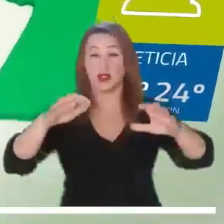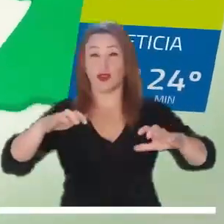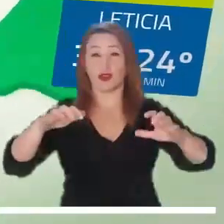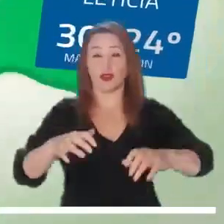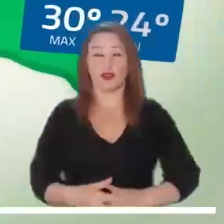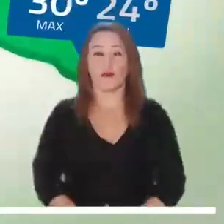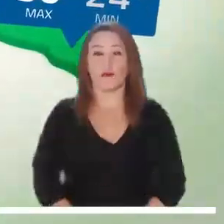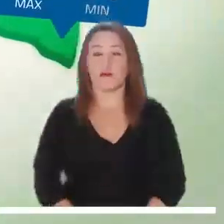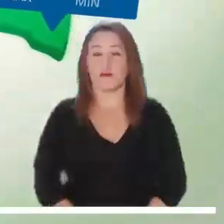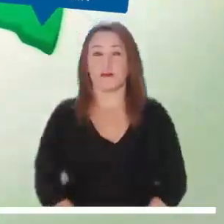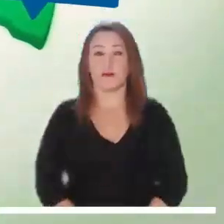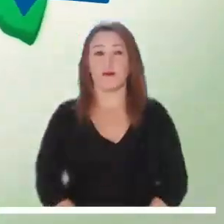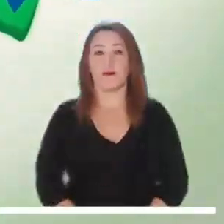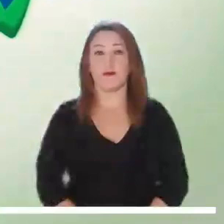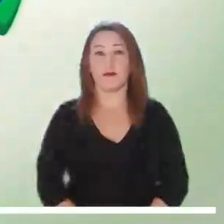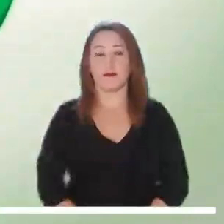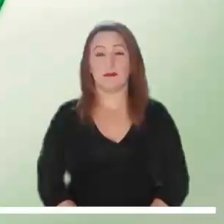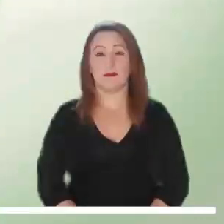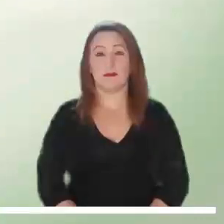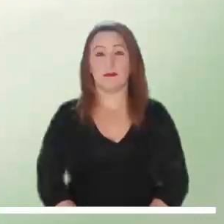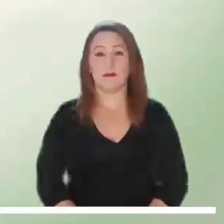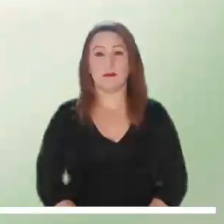en Amazonas, Caquetá y Putumayo.